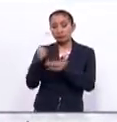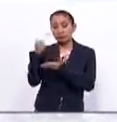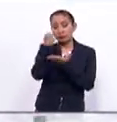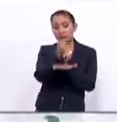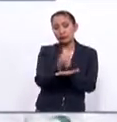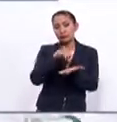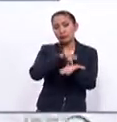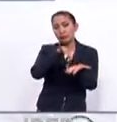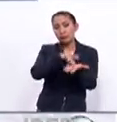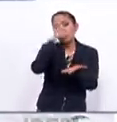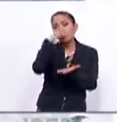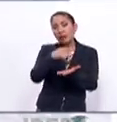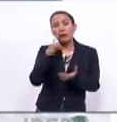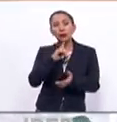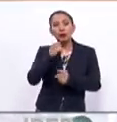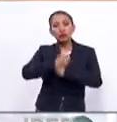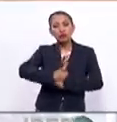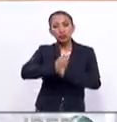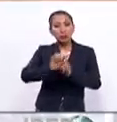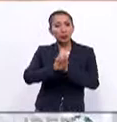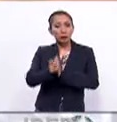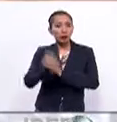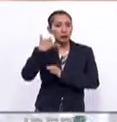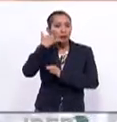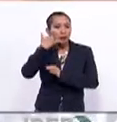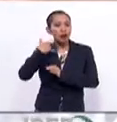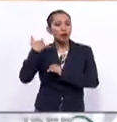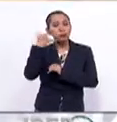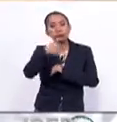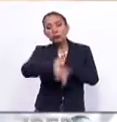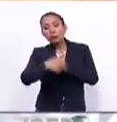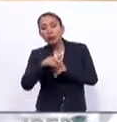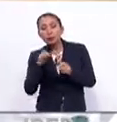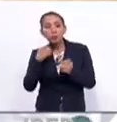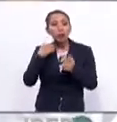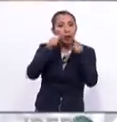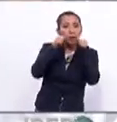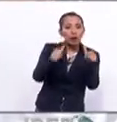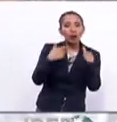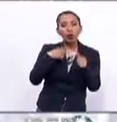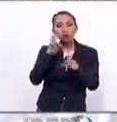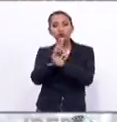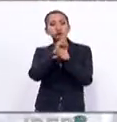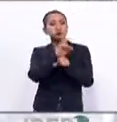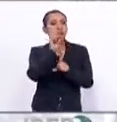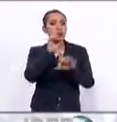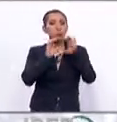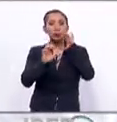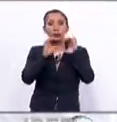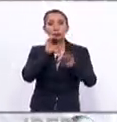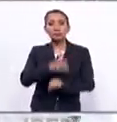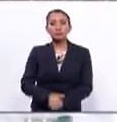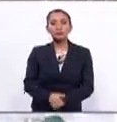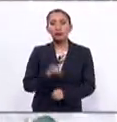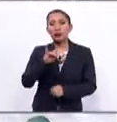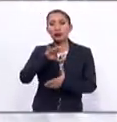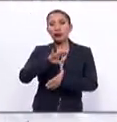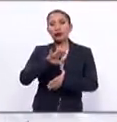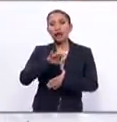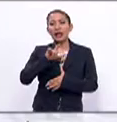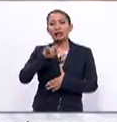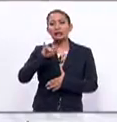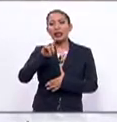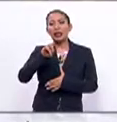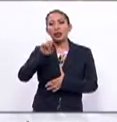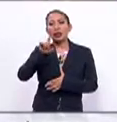recursos asistenciales para las víctimas, como teléfonos de atención y el Observatorio de las Mujeres en los Medios de Comunicación. Para Iberoamérica